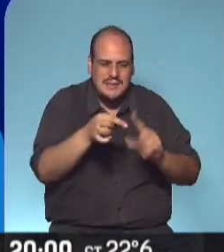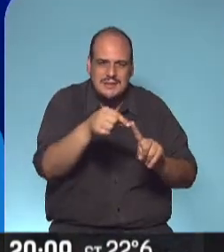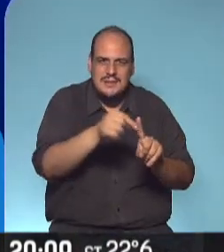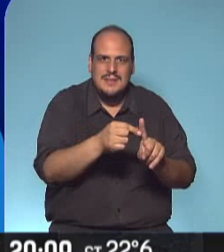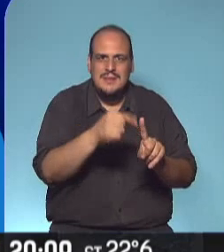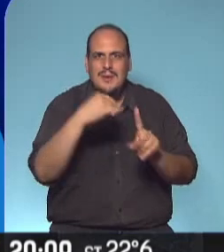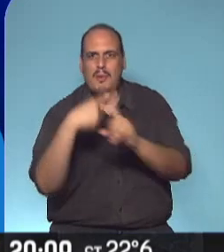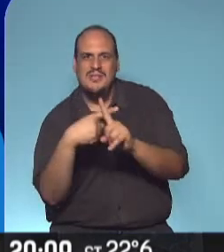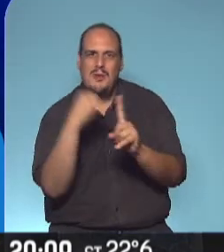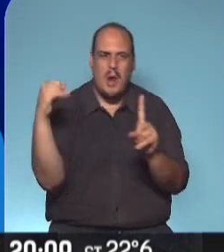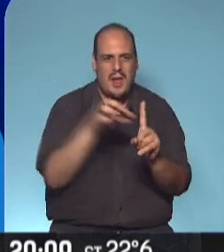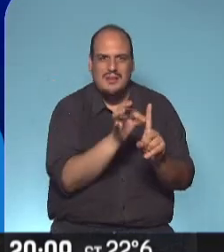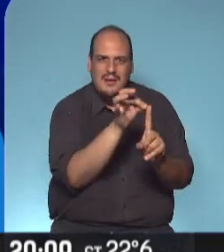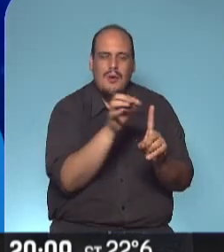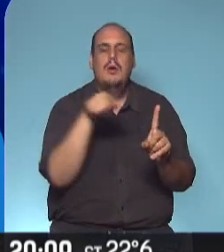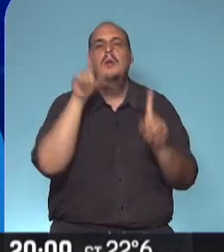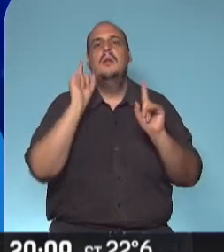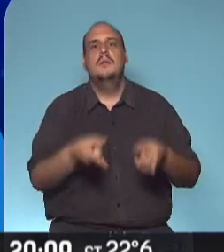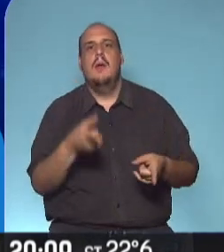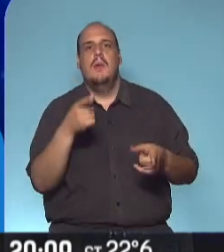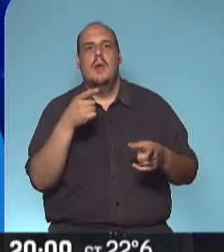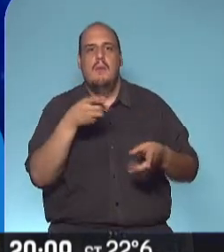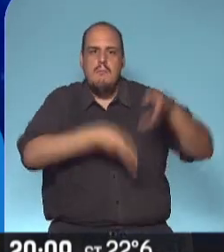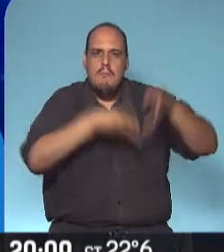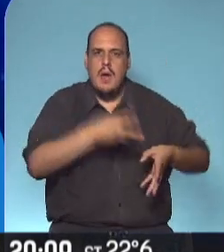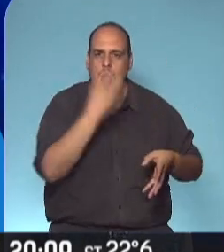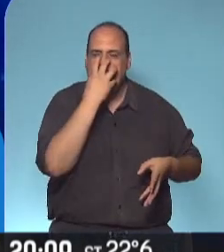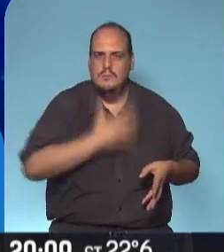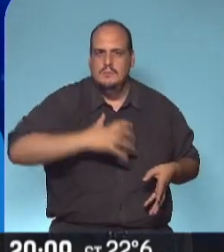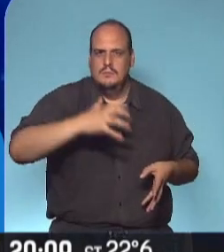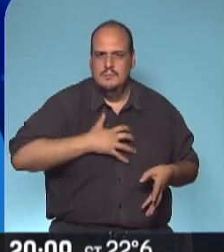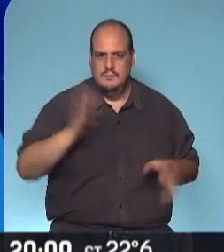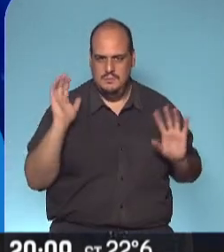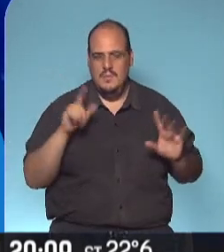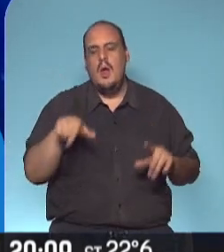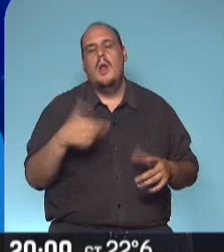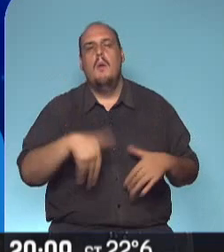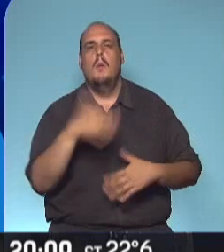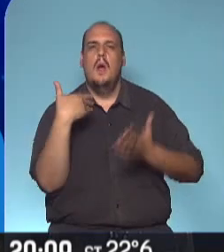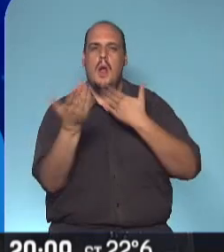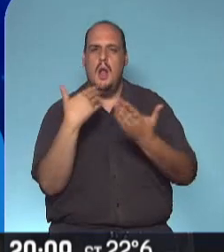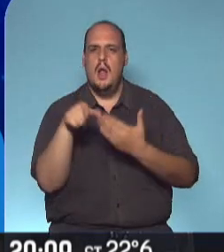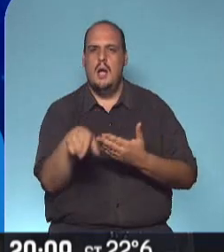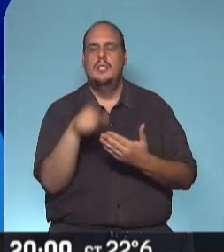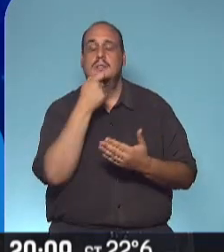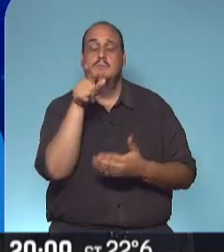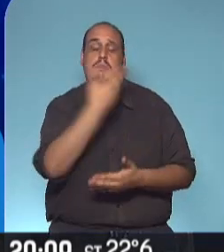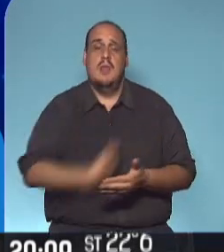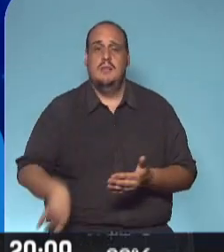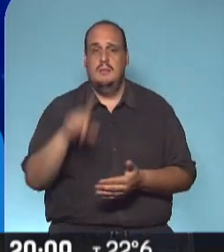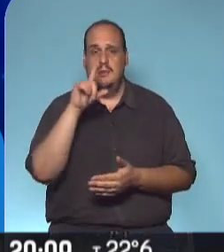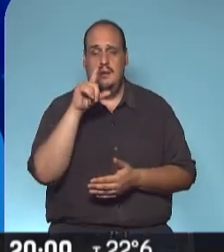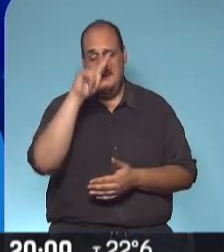falta hace hace unos días nada más ahora hablaremos con ellos si el presidente de la nación